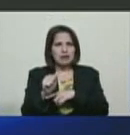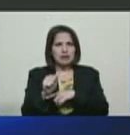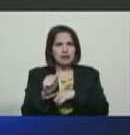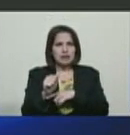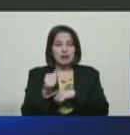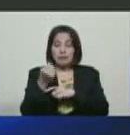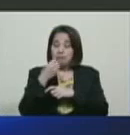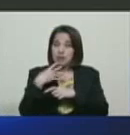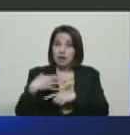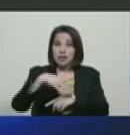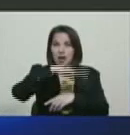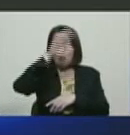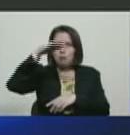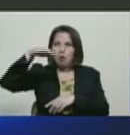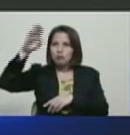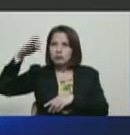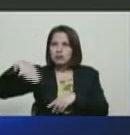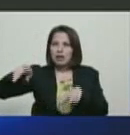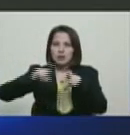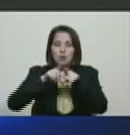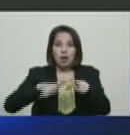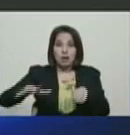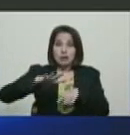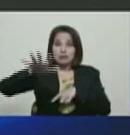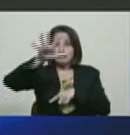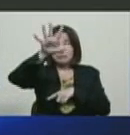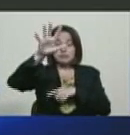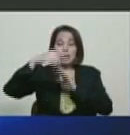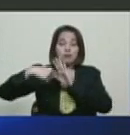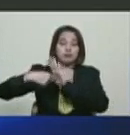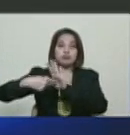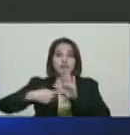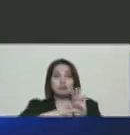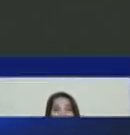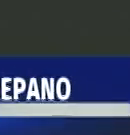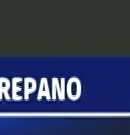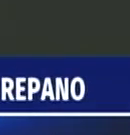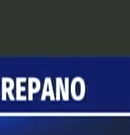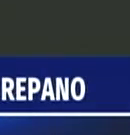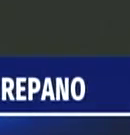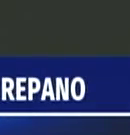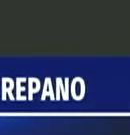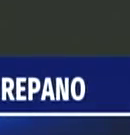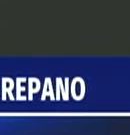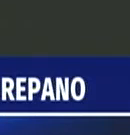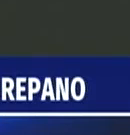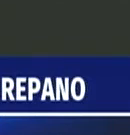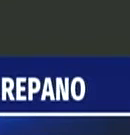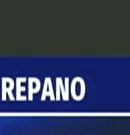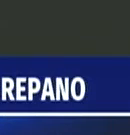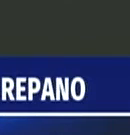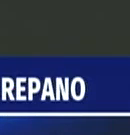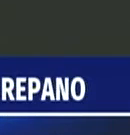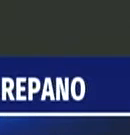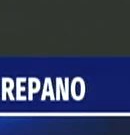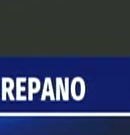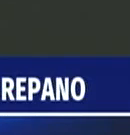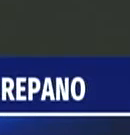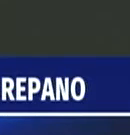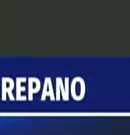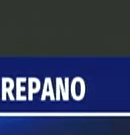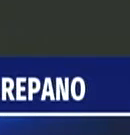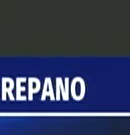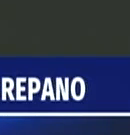que engalana y protege de manera misteriosa a nuestra